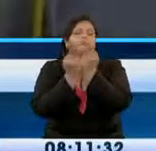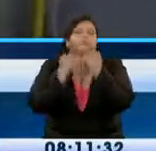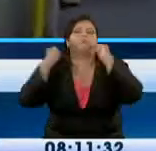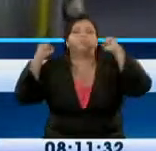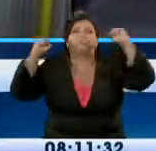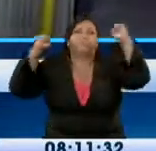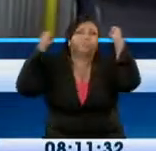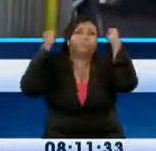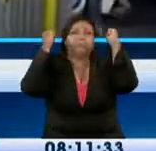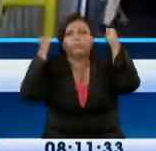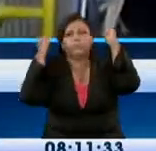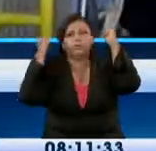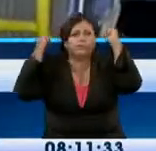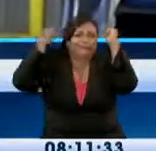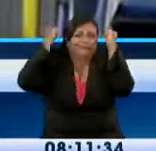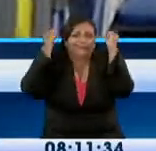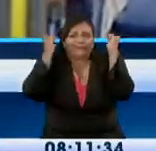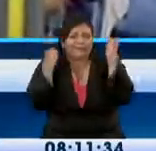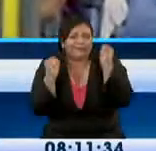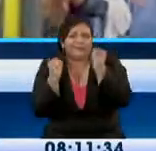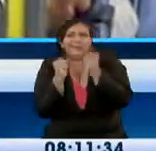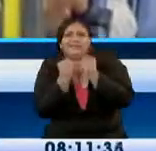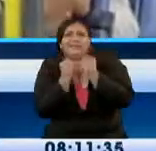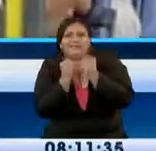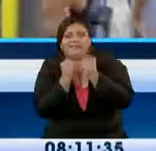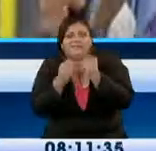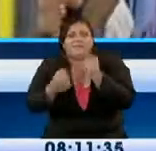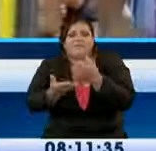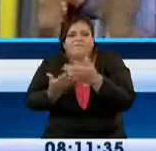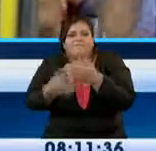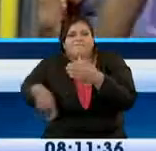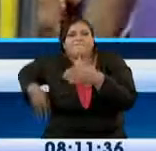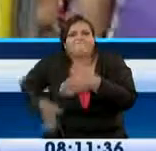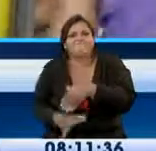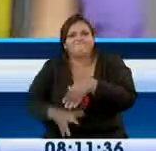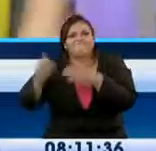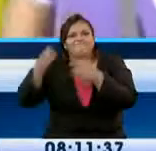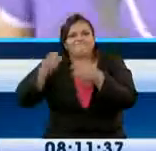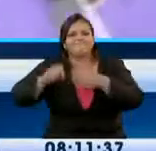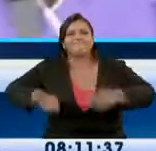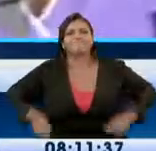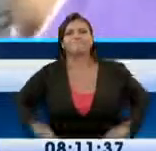horas pico, sí. Lo apretan a las personas y ahí le roban.